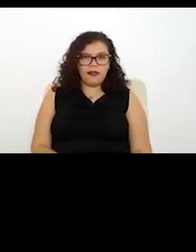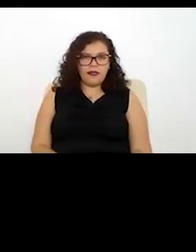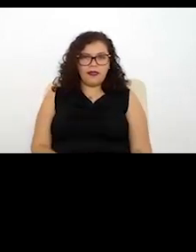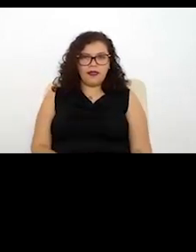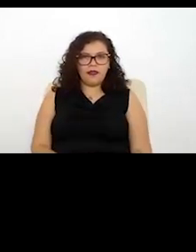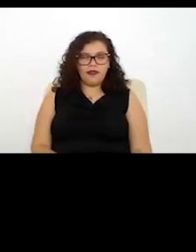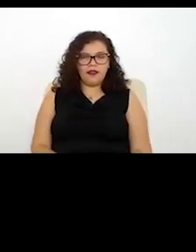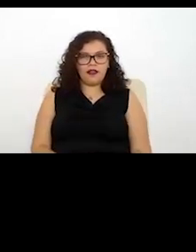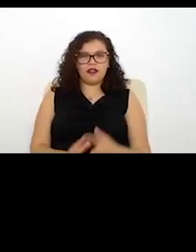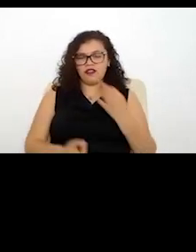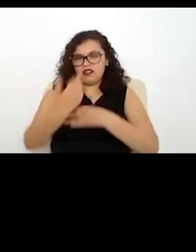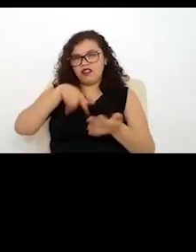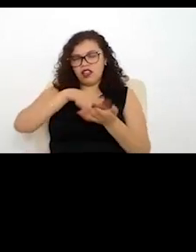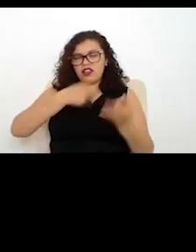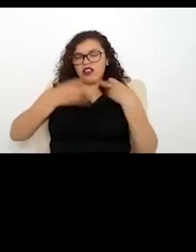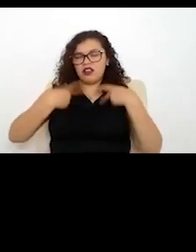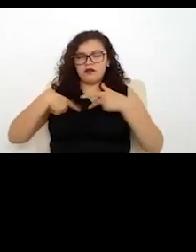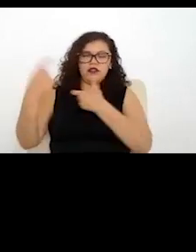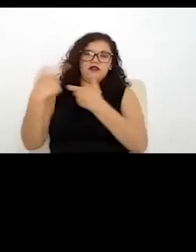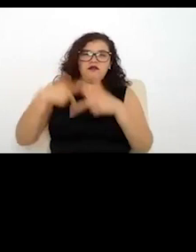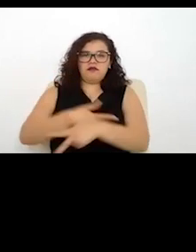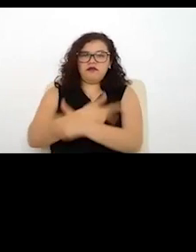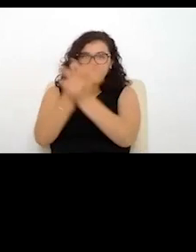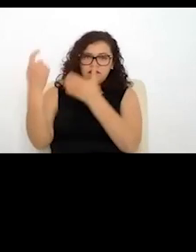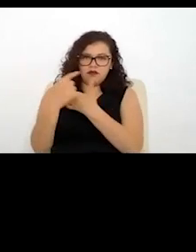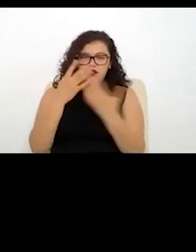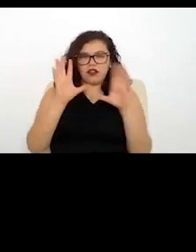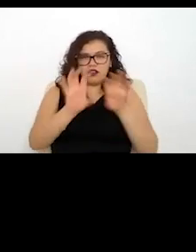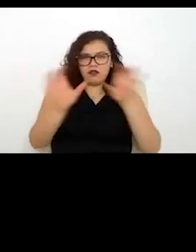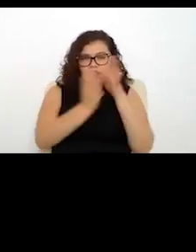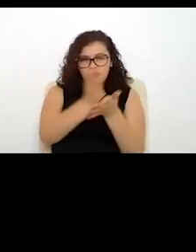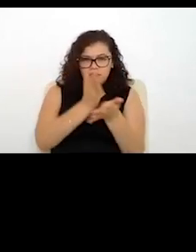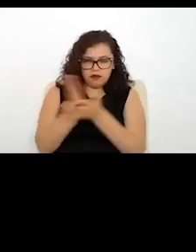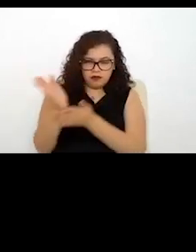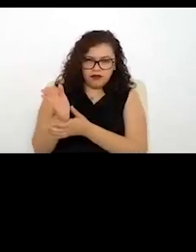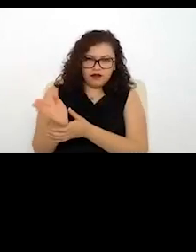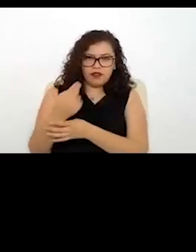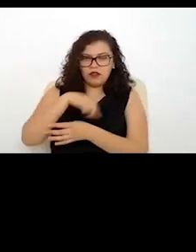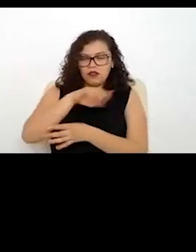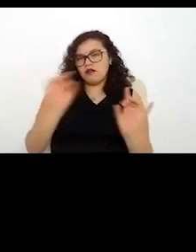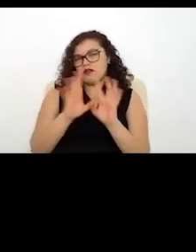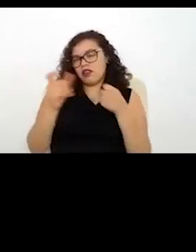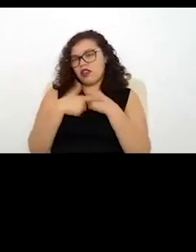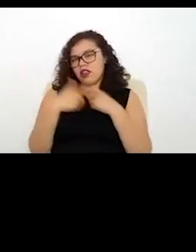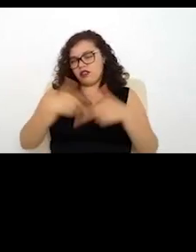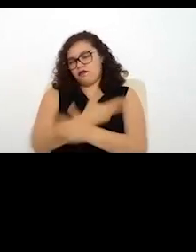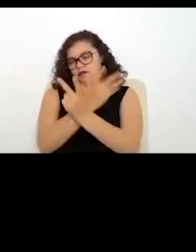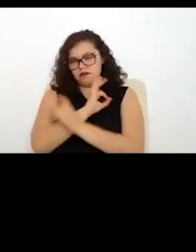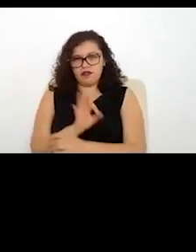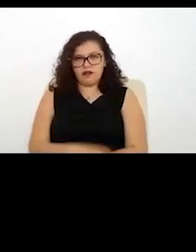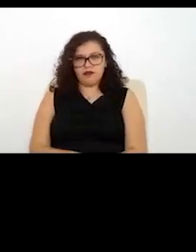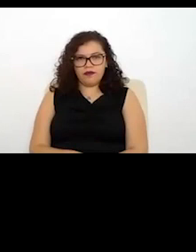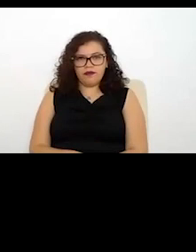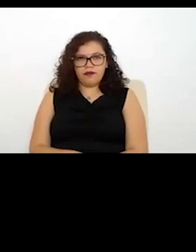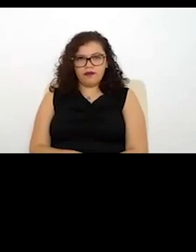y que, bueno, todos los que estamos conectados a esta llamada, pues tenemos acceso a una computadora y podríamos llegar en su casa a teletrabajar. Sin embargo, quisiera que